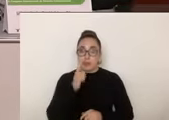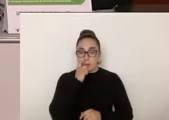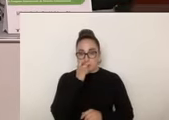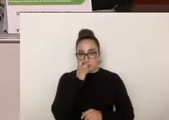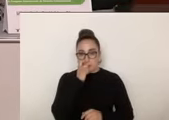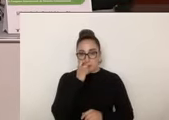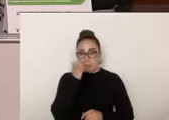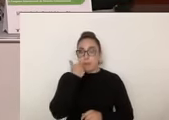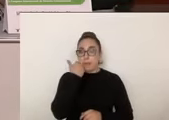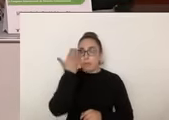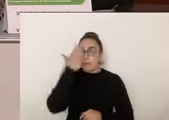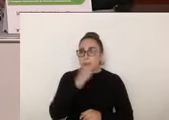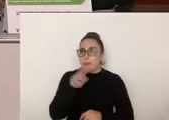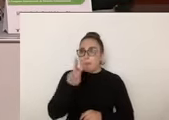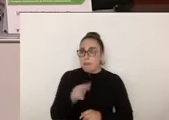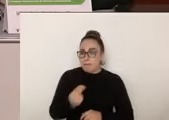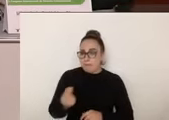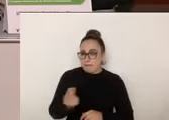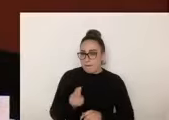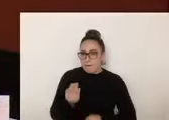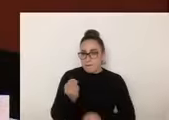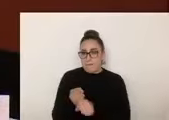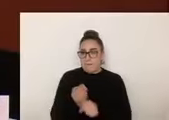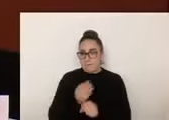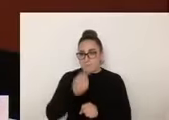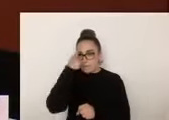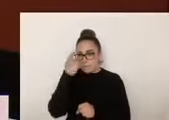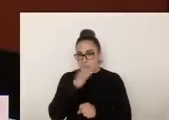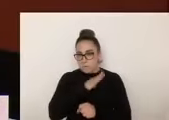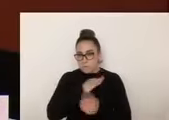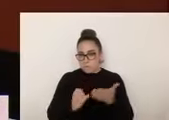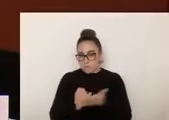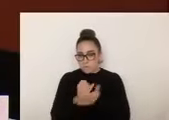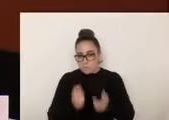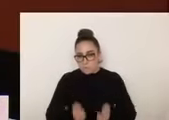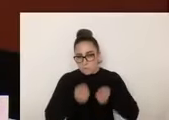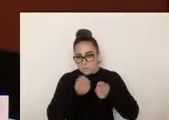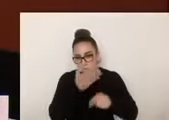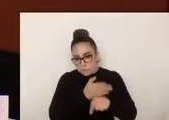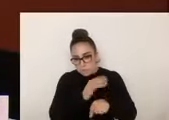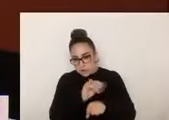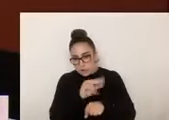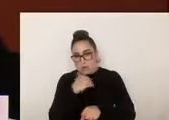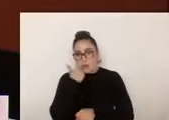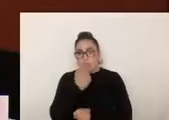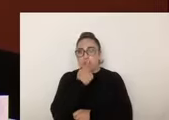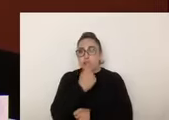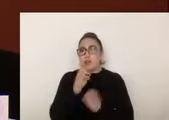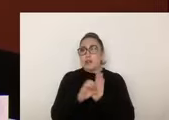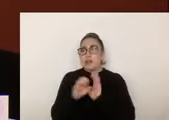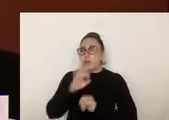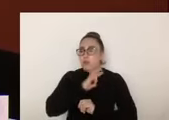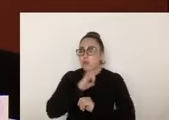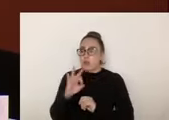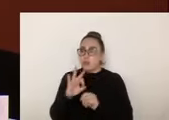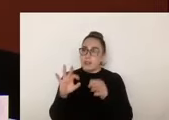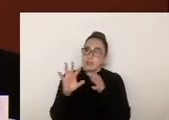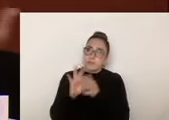el criterio de merecimiento para la asignación de una pena. Es decir, podría precisar